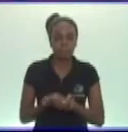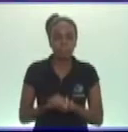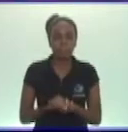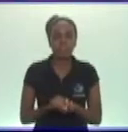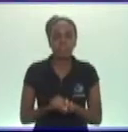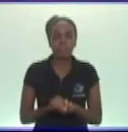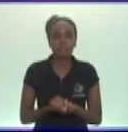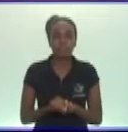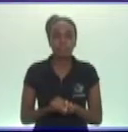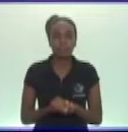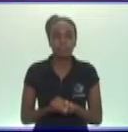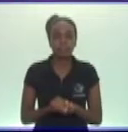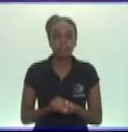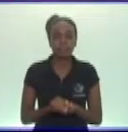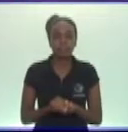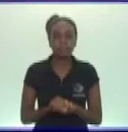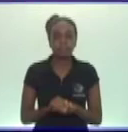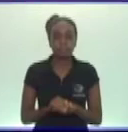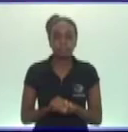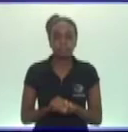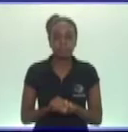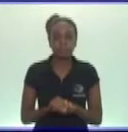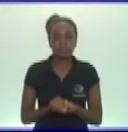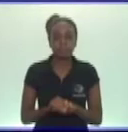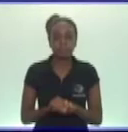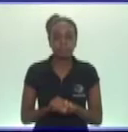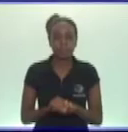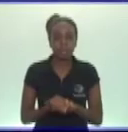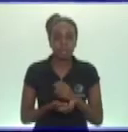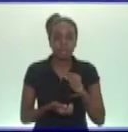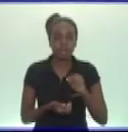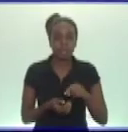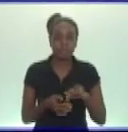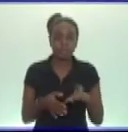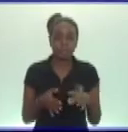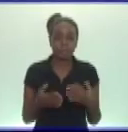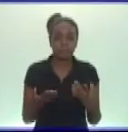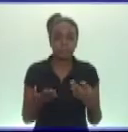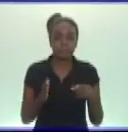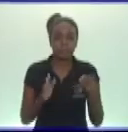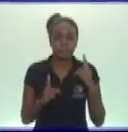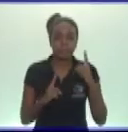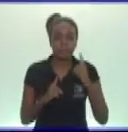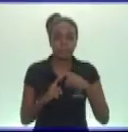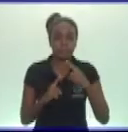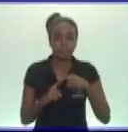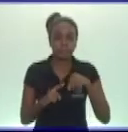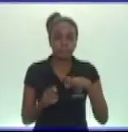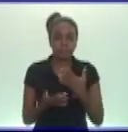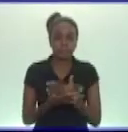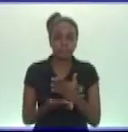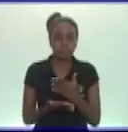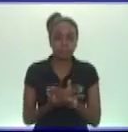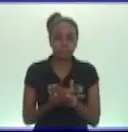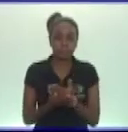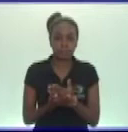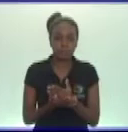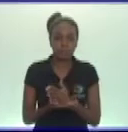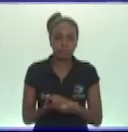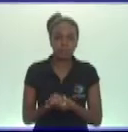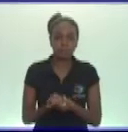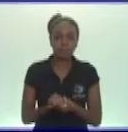entonces a tener en cuenta, es decir, el asunto para nuestra clase de hoy es precisamente